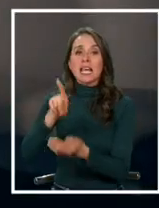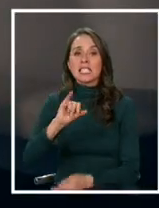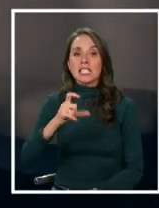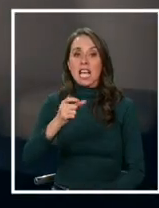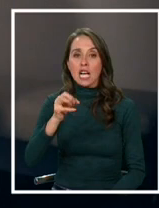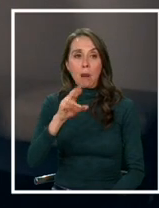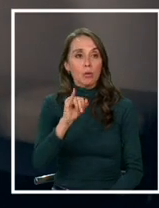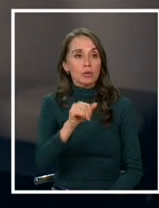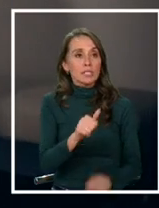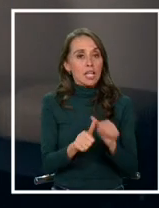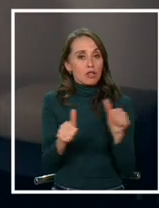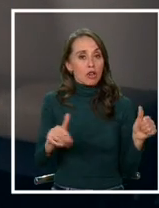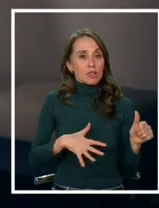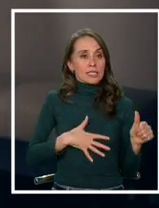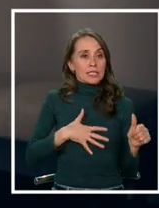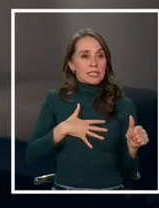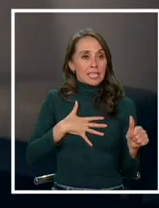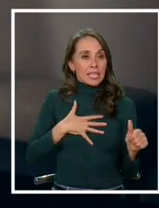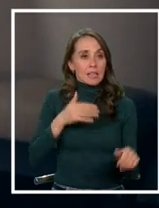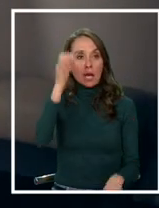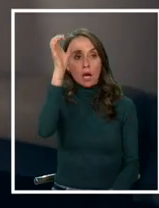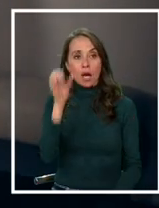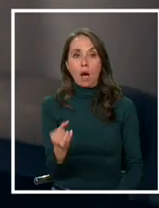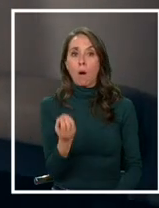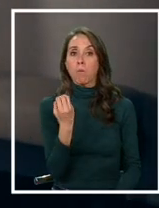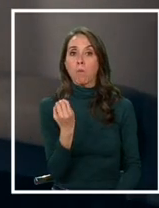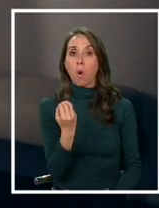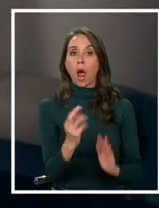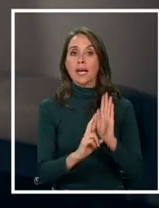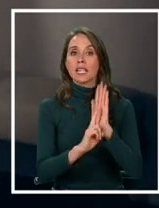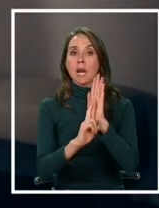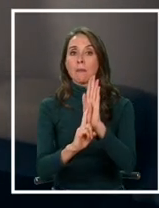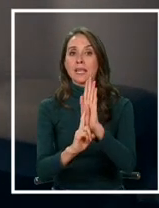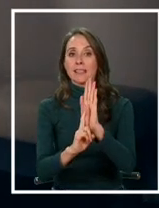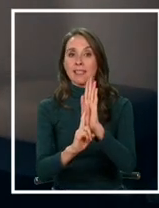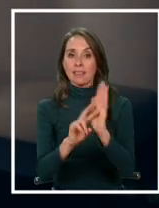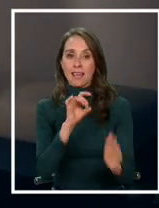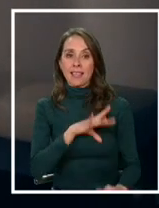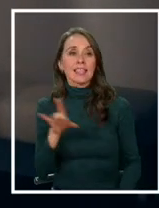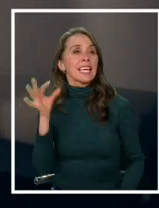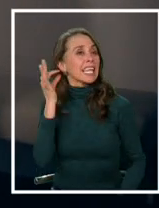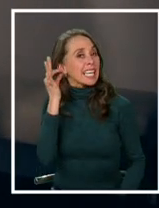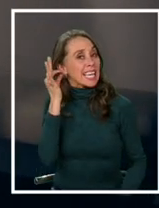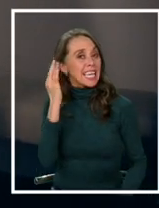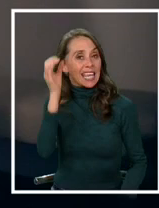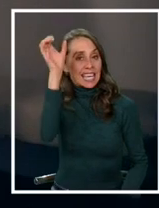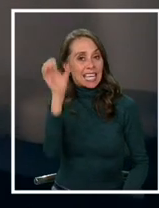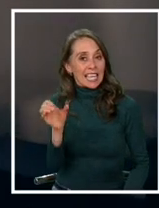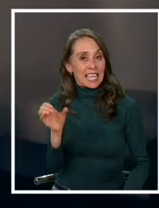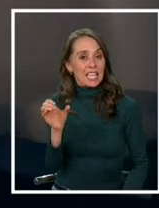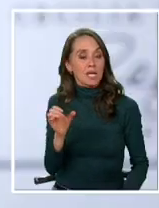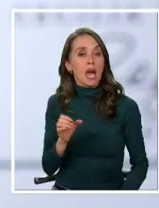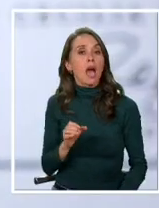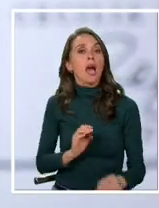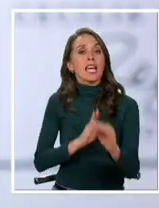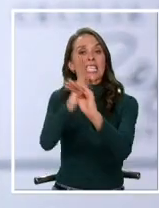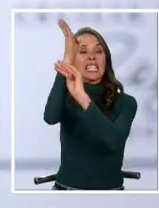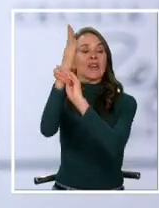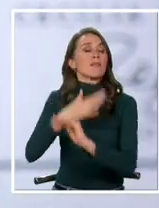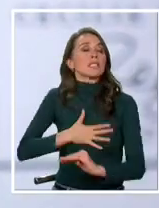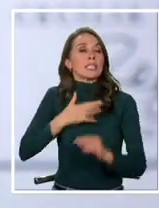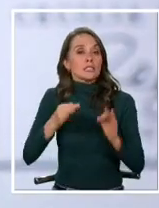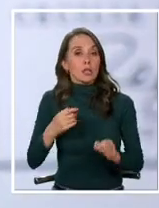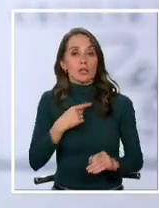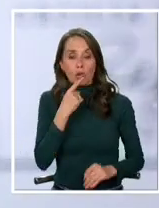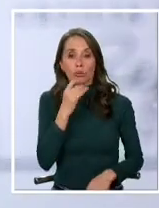sí nosotros sentíamos que estábamos mandando una muy buena representante y ella lo bueno que ella iba muy segura yo